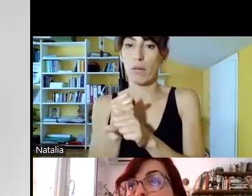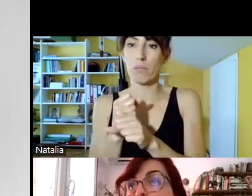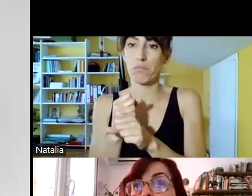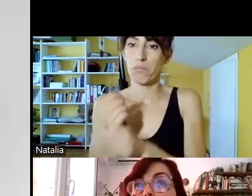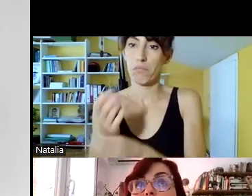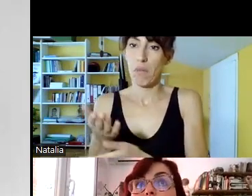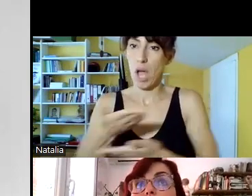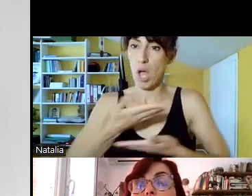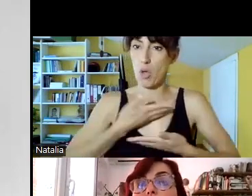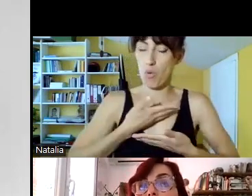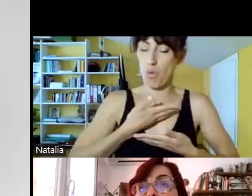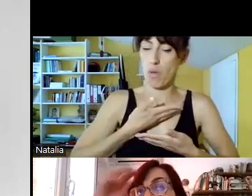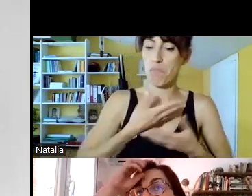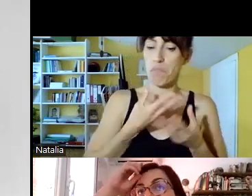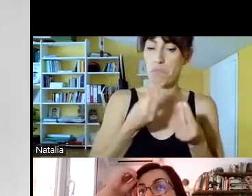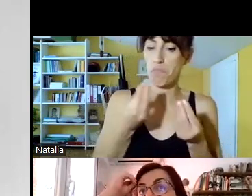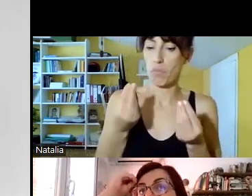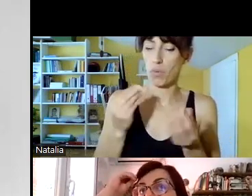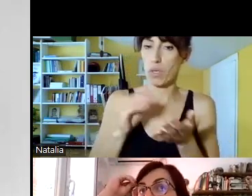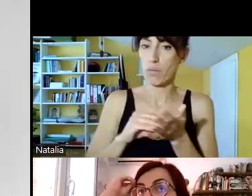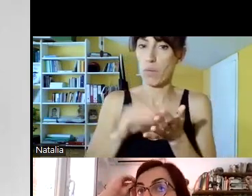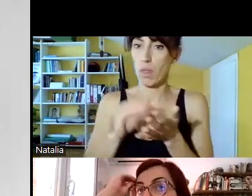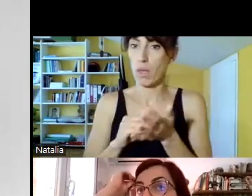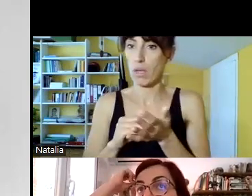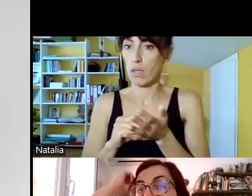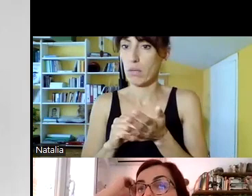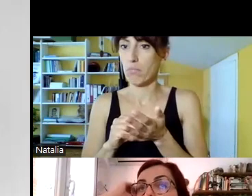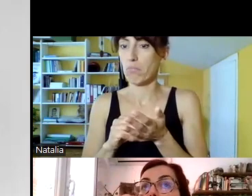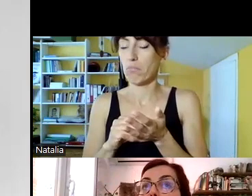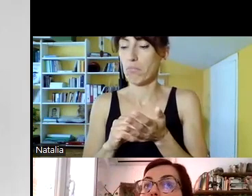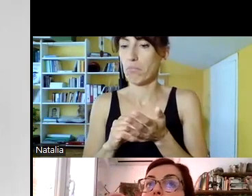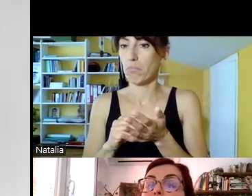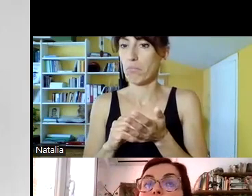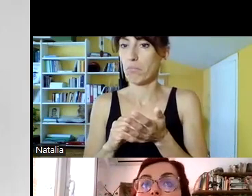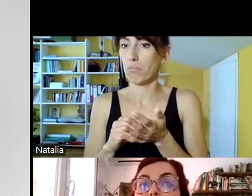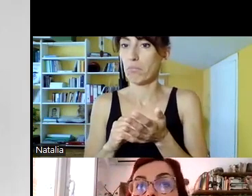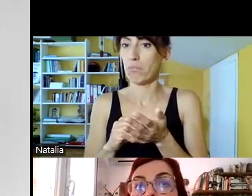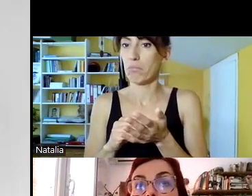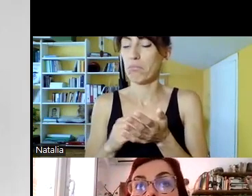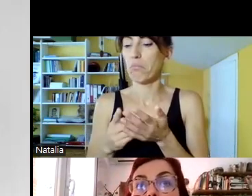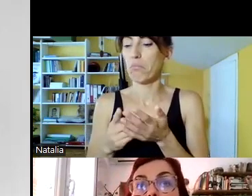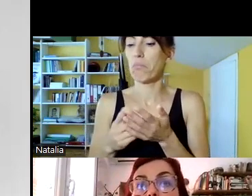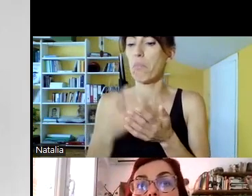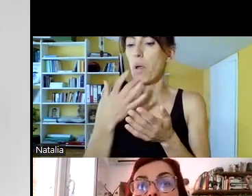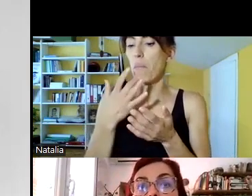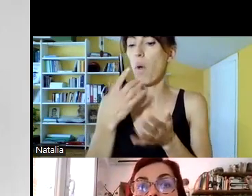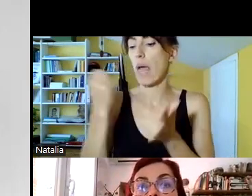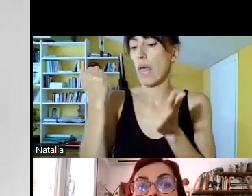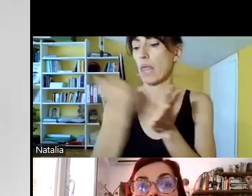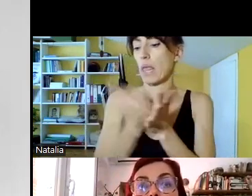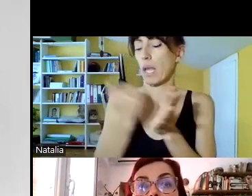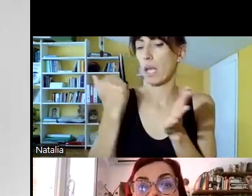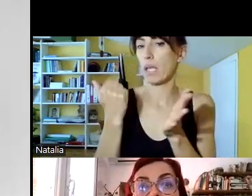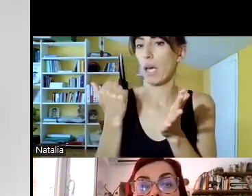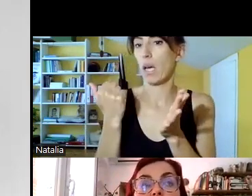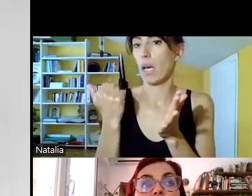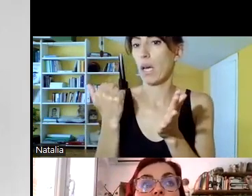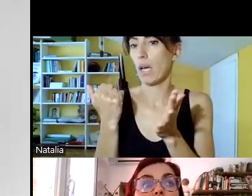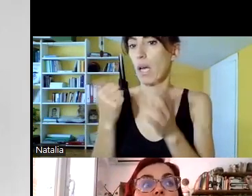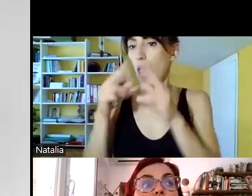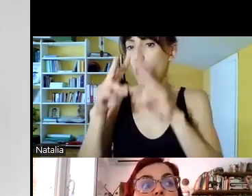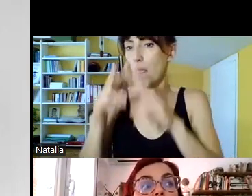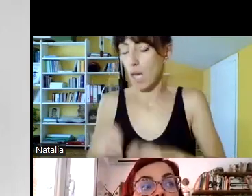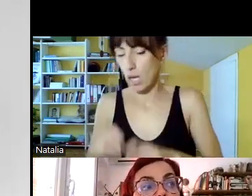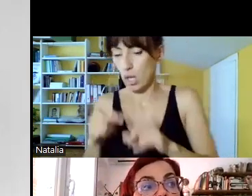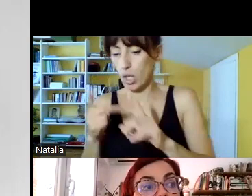ayuda en muchos aspectos, ¿no? El prescindir o no poner el centro en las etiquetas